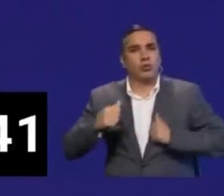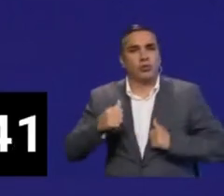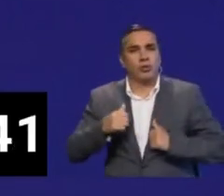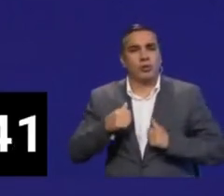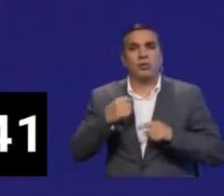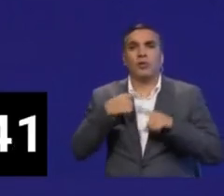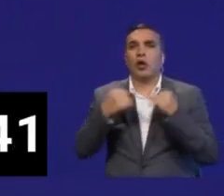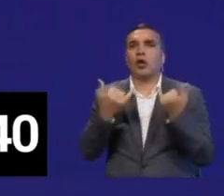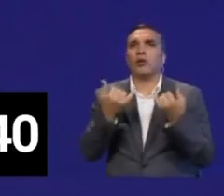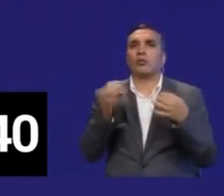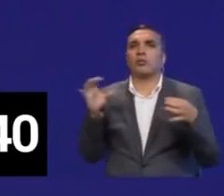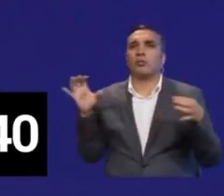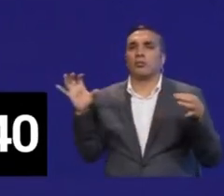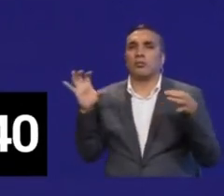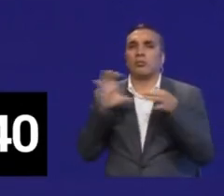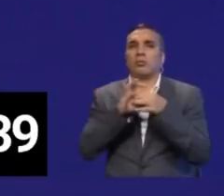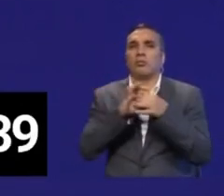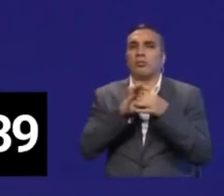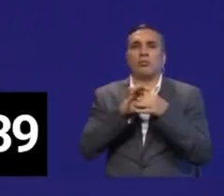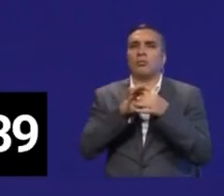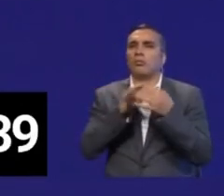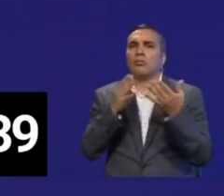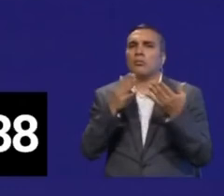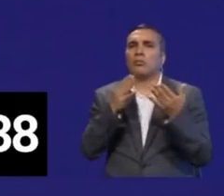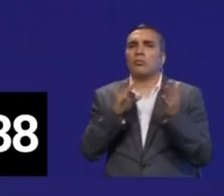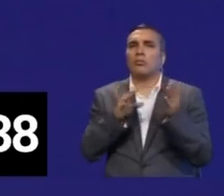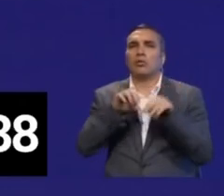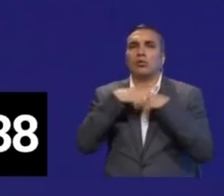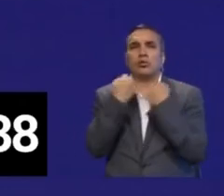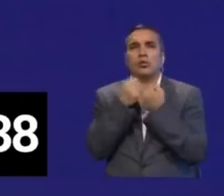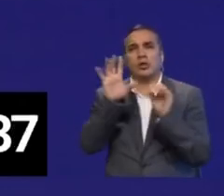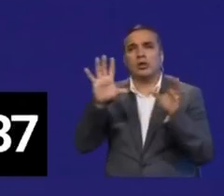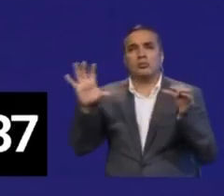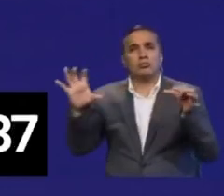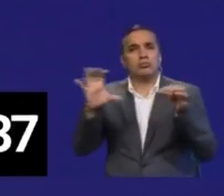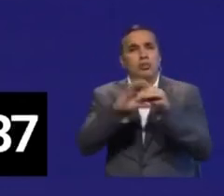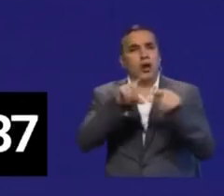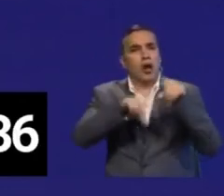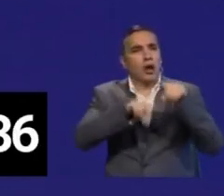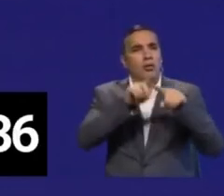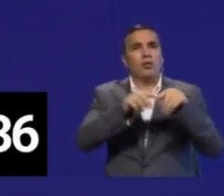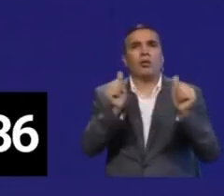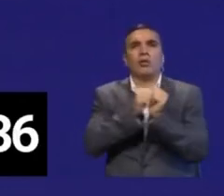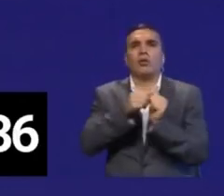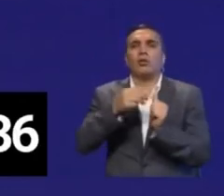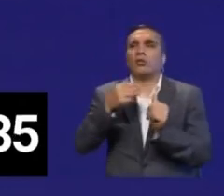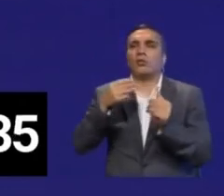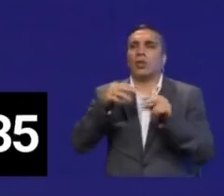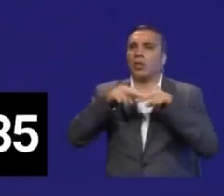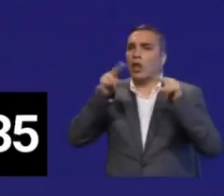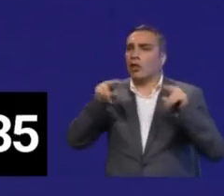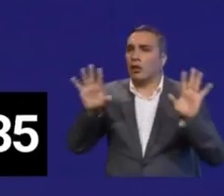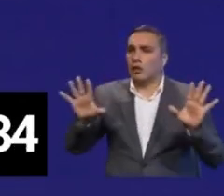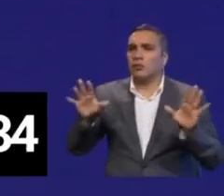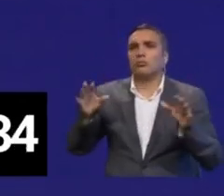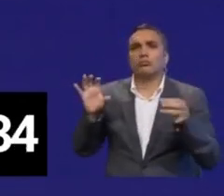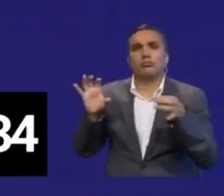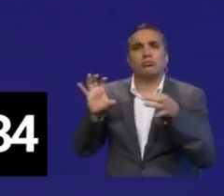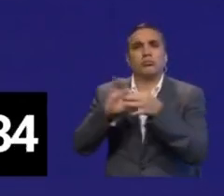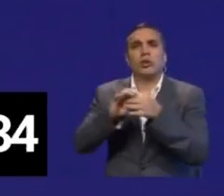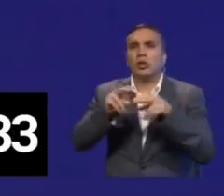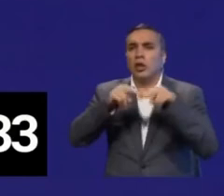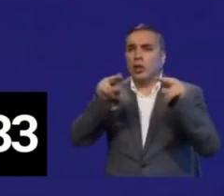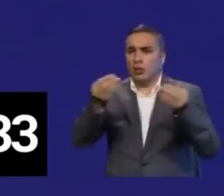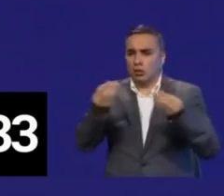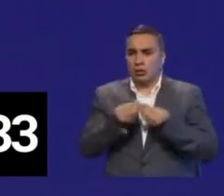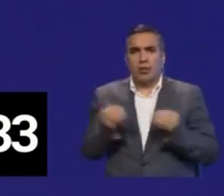de la reconciliación de la sociedad y la reconciliación con nuestra madre naturaleza. Y la naturaleza nos dio